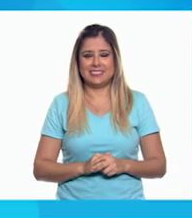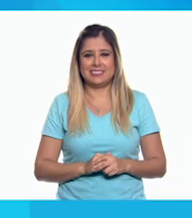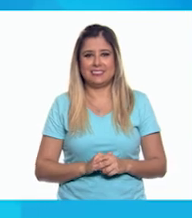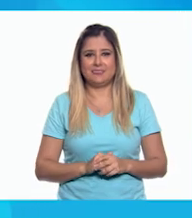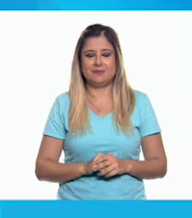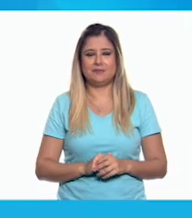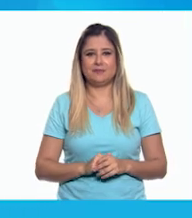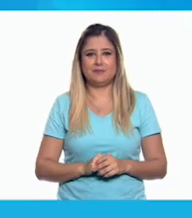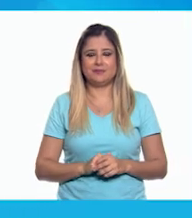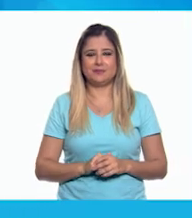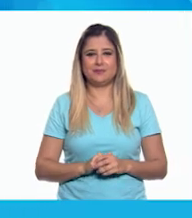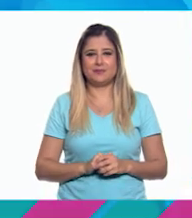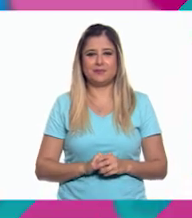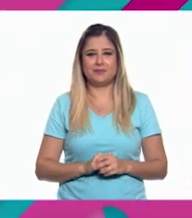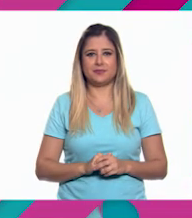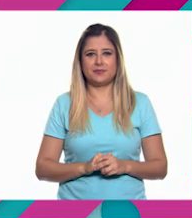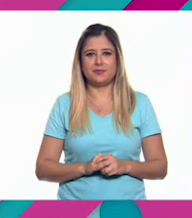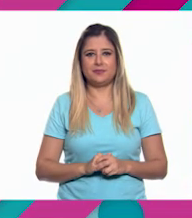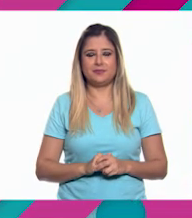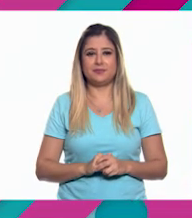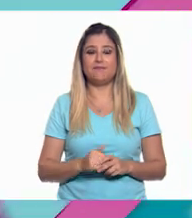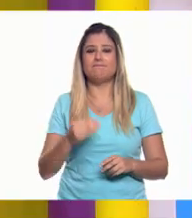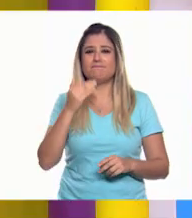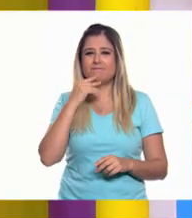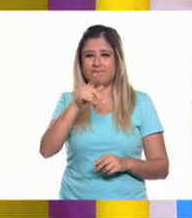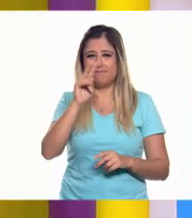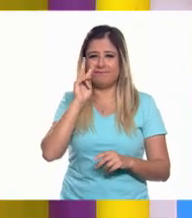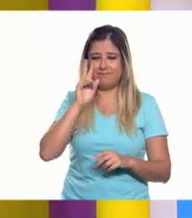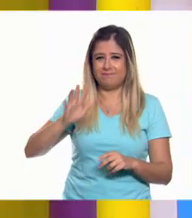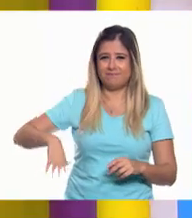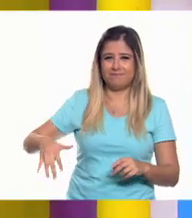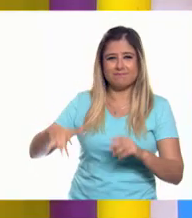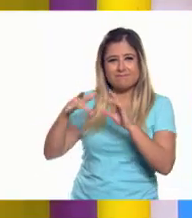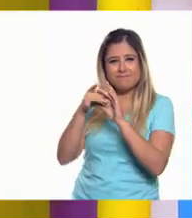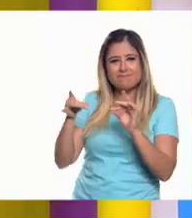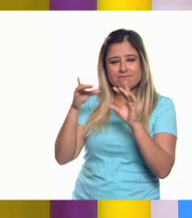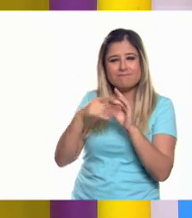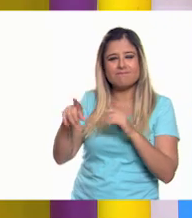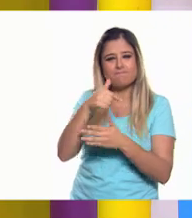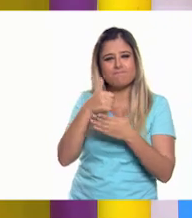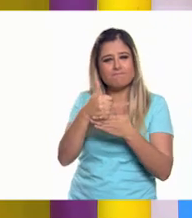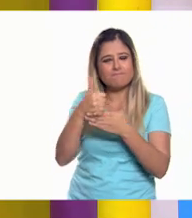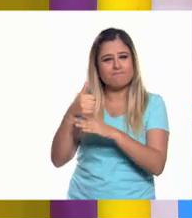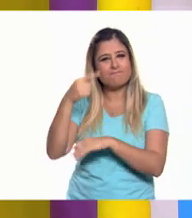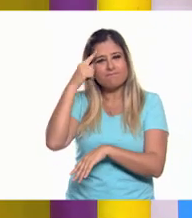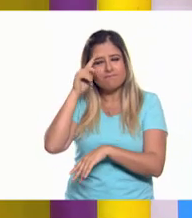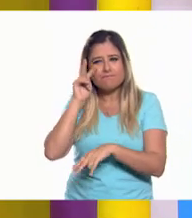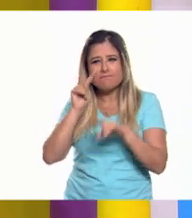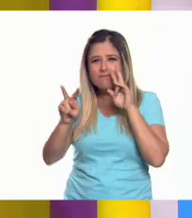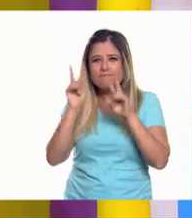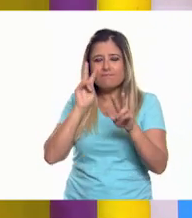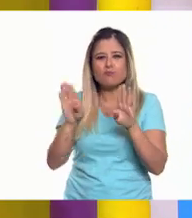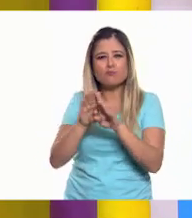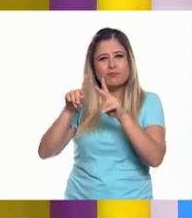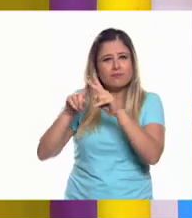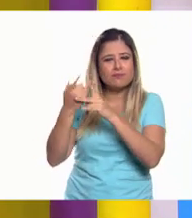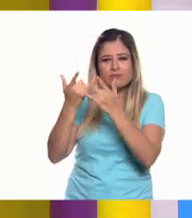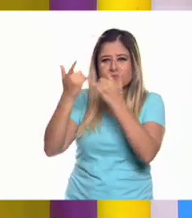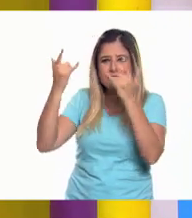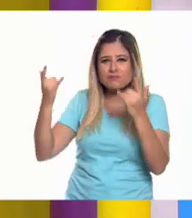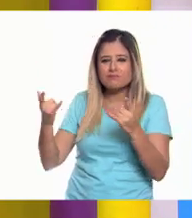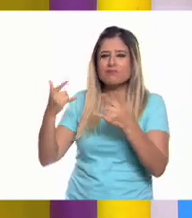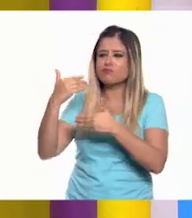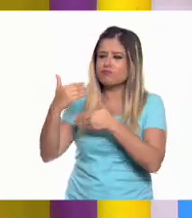bien. Está. Los detalles, como podemos observar, nos ayudan mucho a determinar cómo inicia la historia,